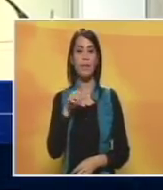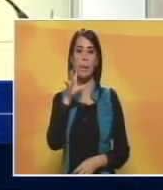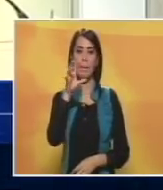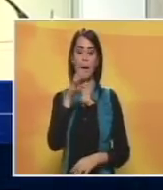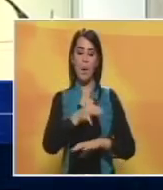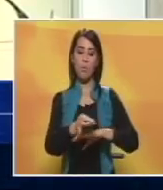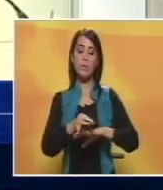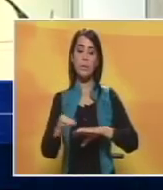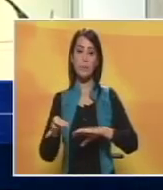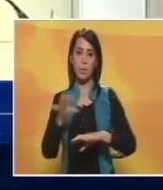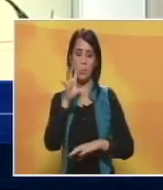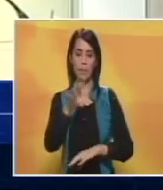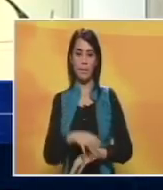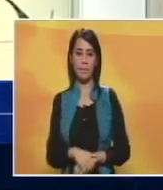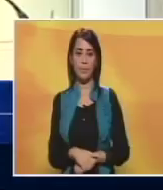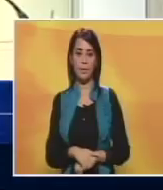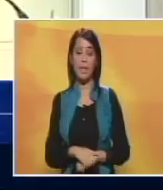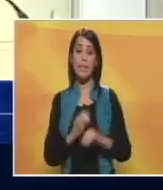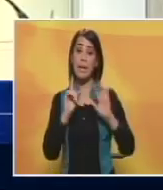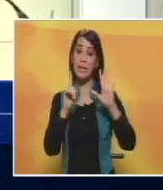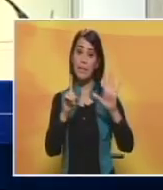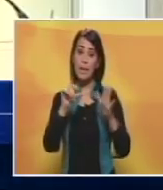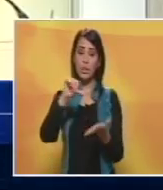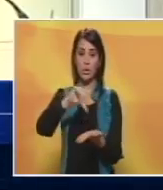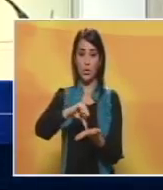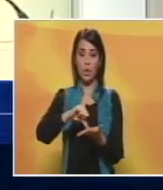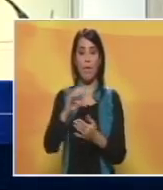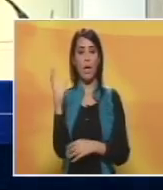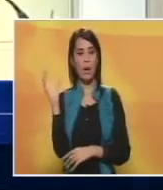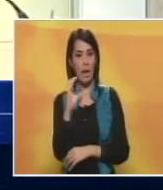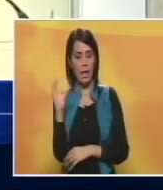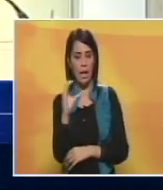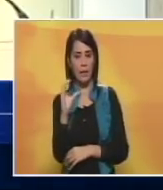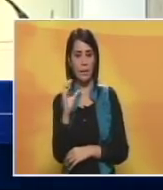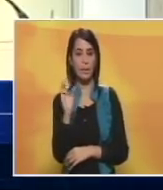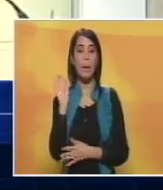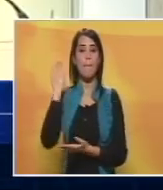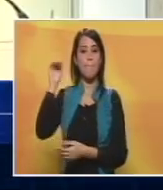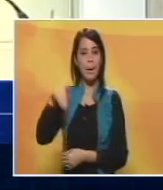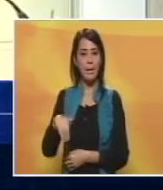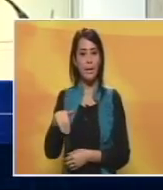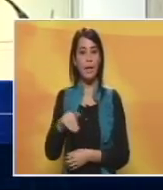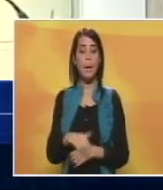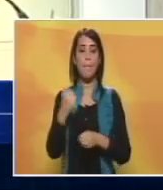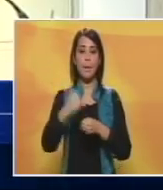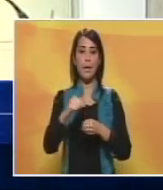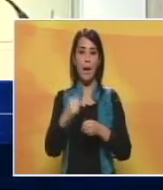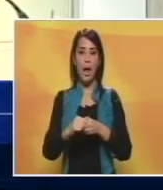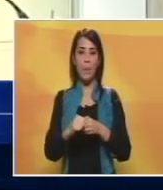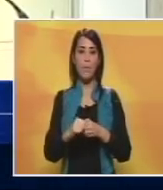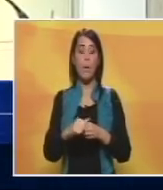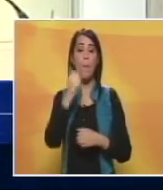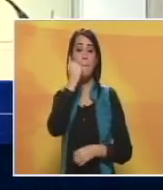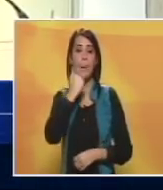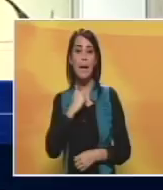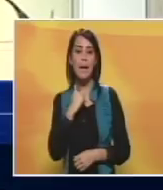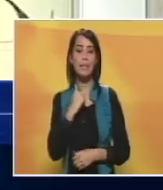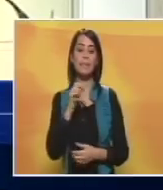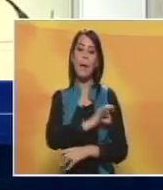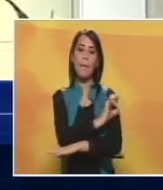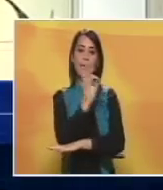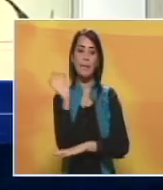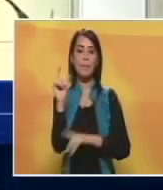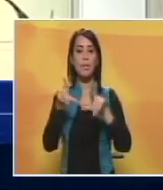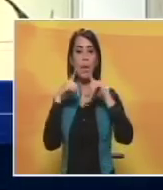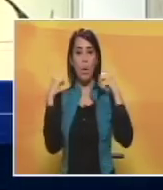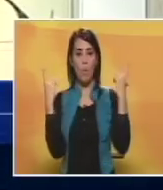Y en las 6 principales ciudades como Caracas, Maracay, Maracaibo, Valencia, Barquisimeto, La